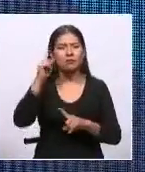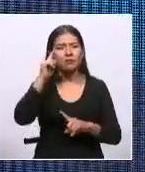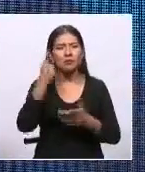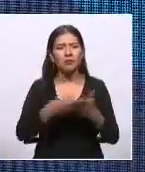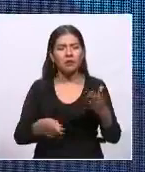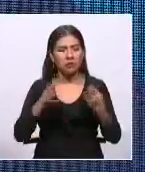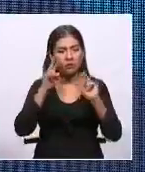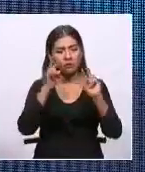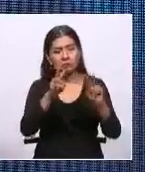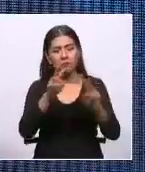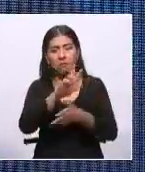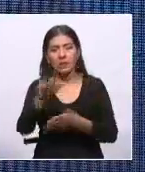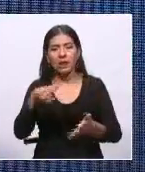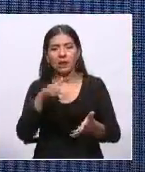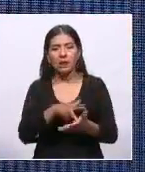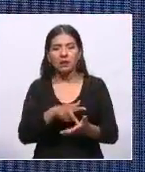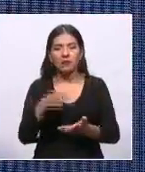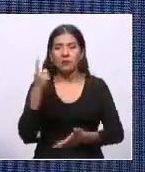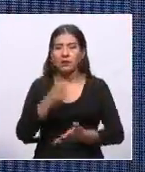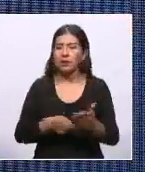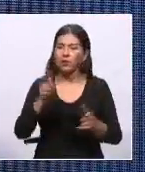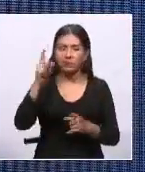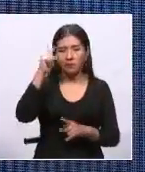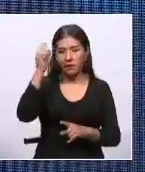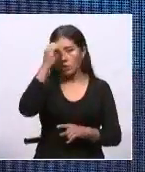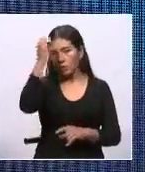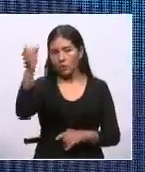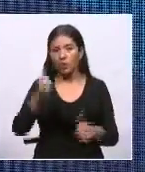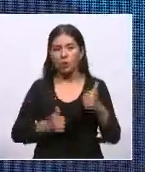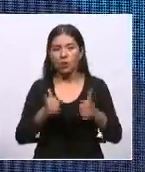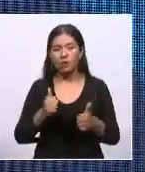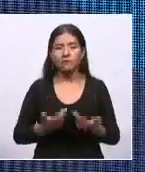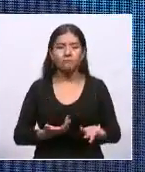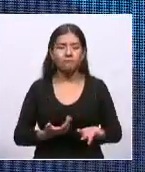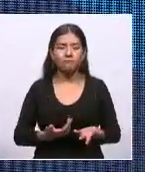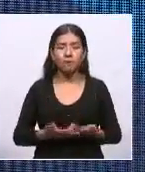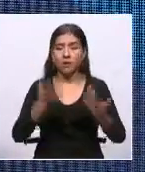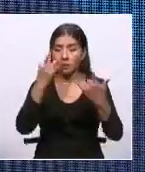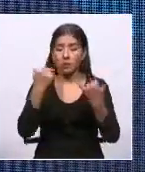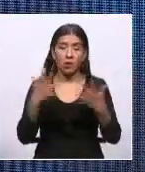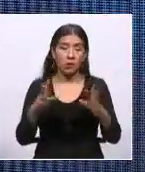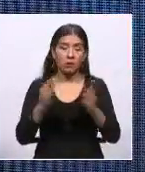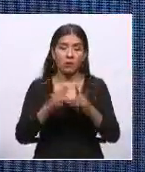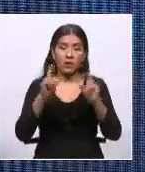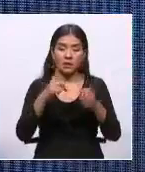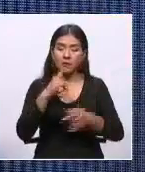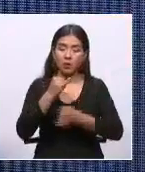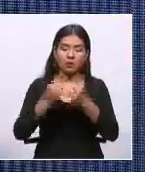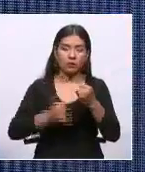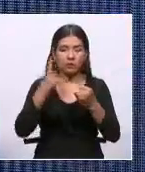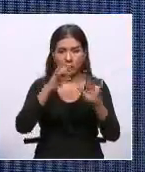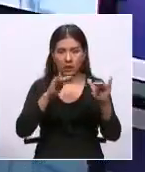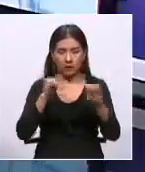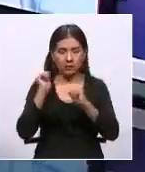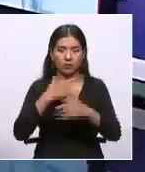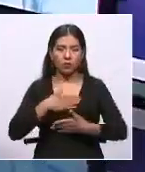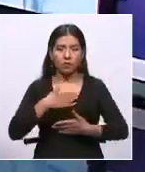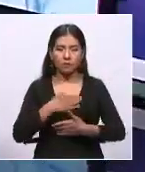pasando, sobre lo que está pasando allá en el Plan 3000. Un criterio ya en la despedida, por favor.